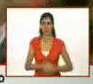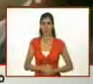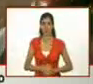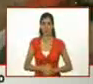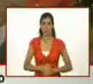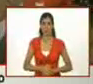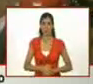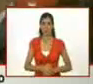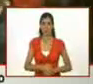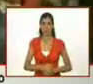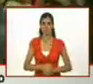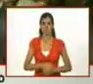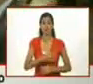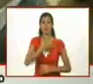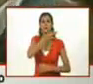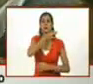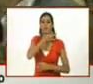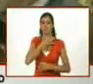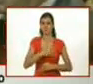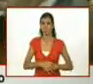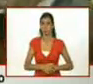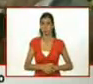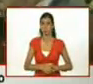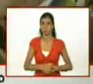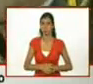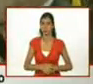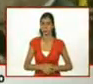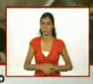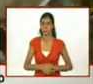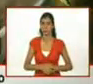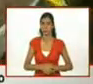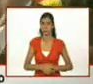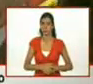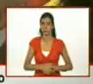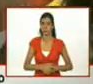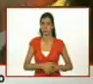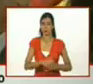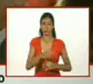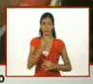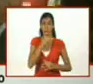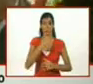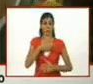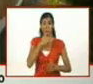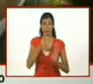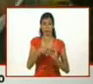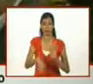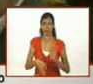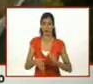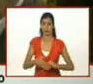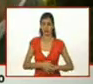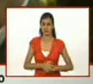con una llave a la altura del cuello. Que como extranjero yo no tenía derecho.